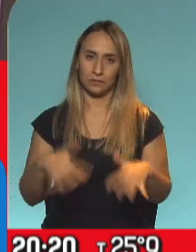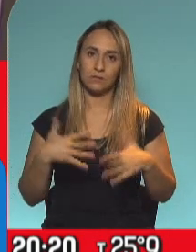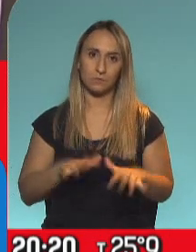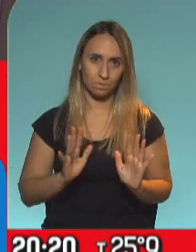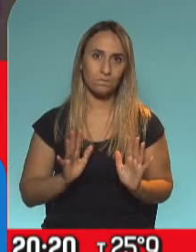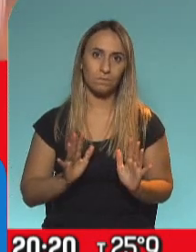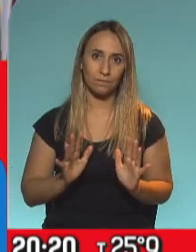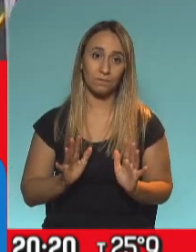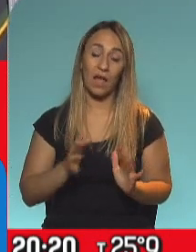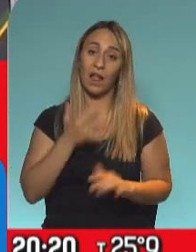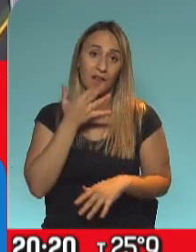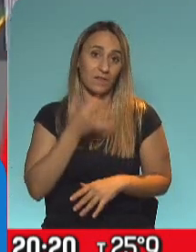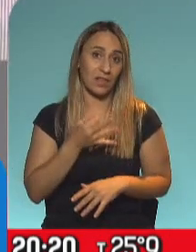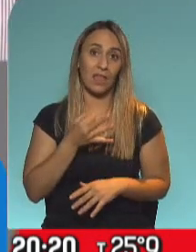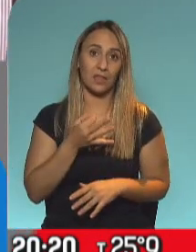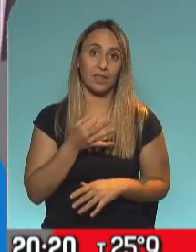Básicamente,